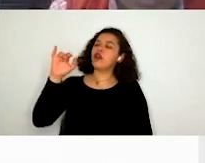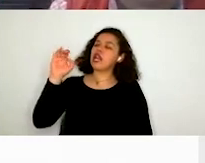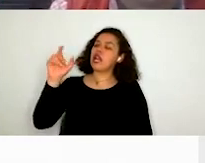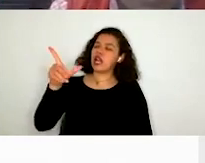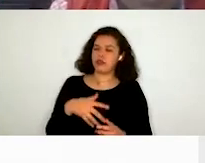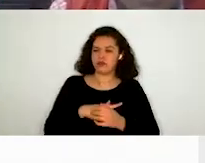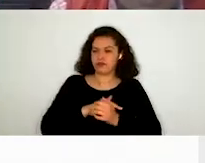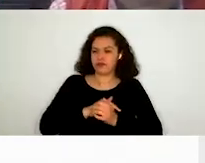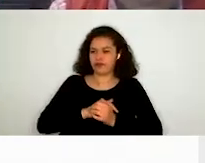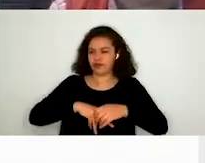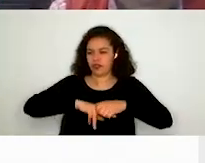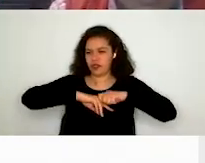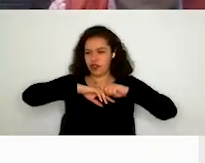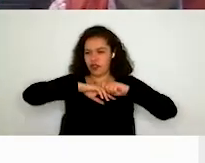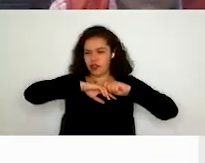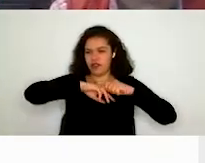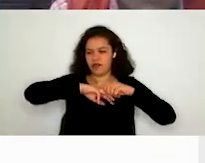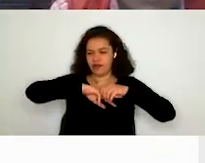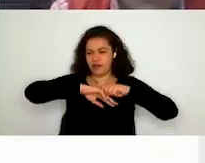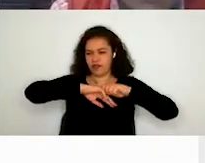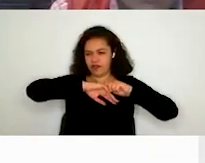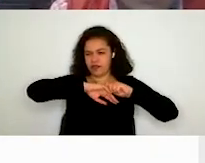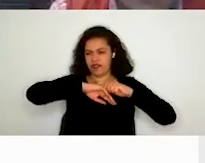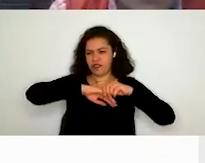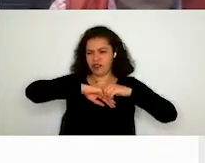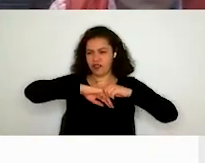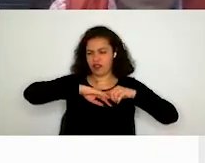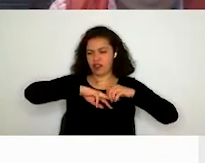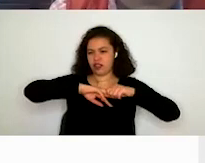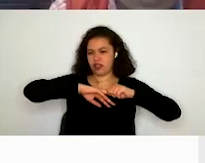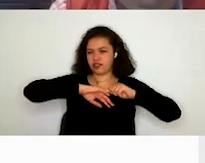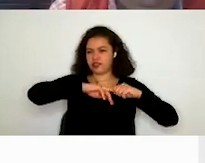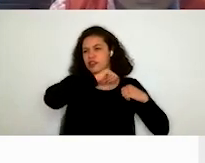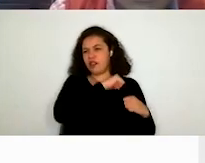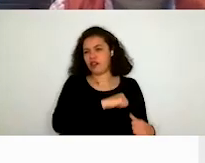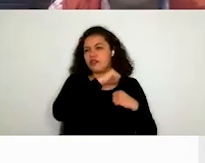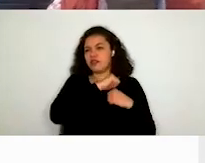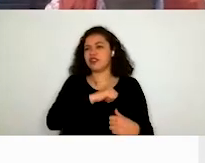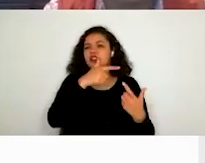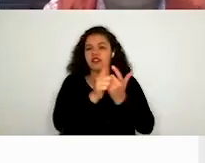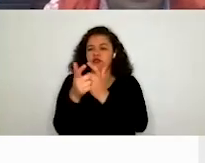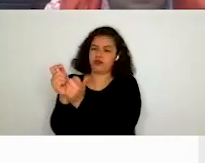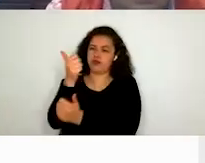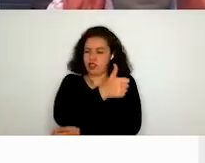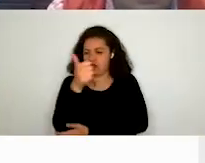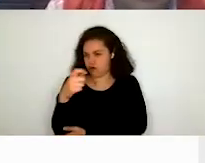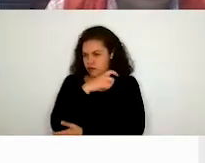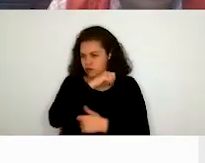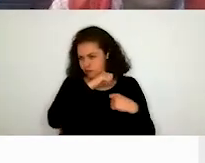Y nuevamente aquí hay una serie de actividades que estarán a cargo cada una de las brigadas.